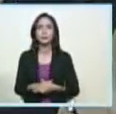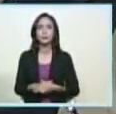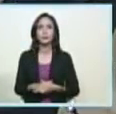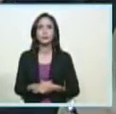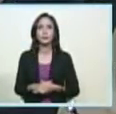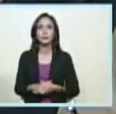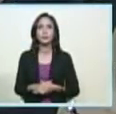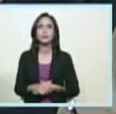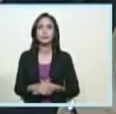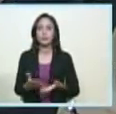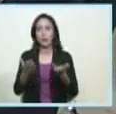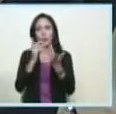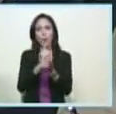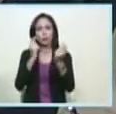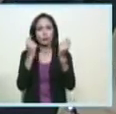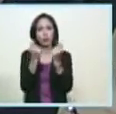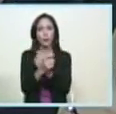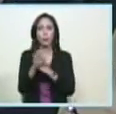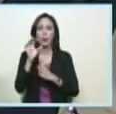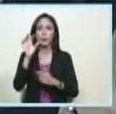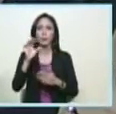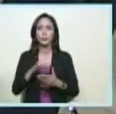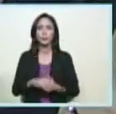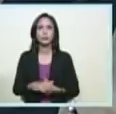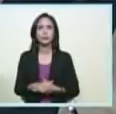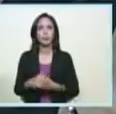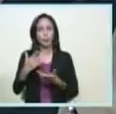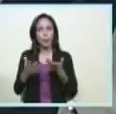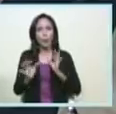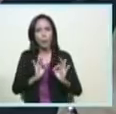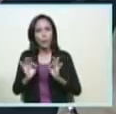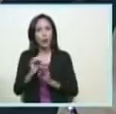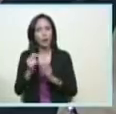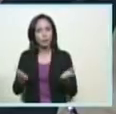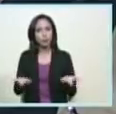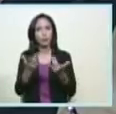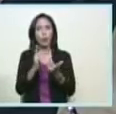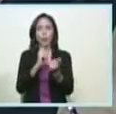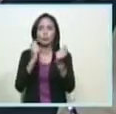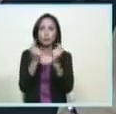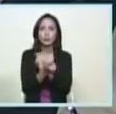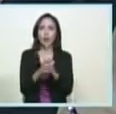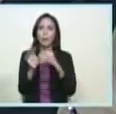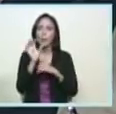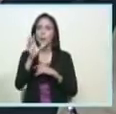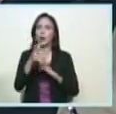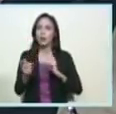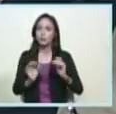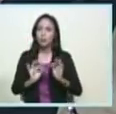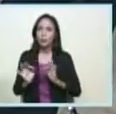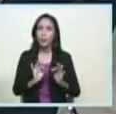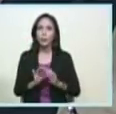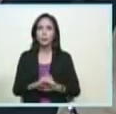cambio necesita el país vamos a prepararnos vamos a prepararnos